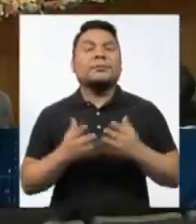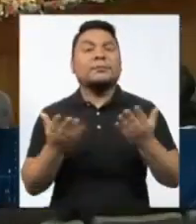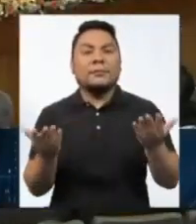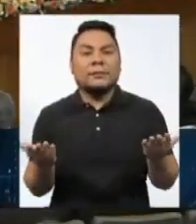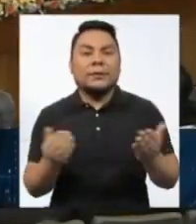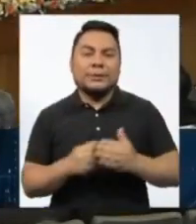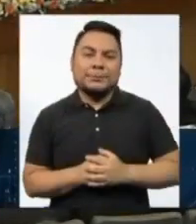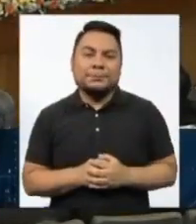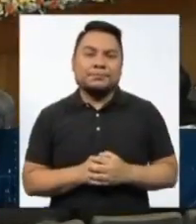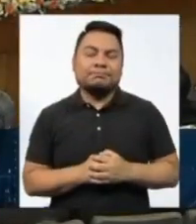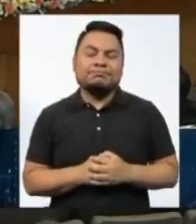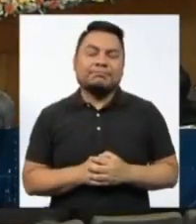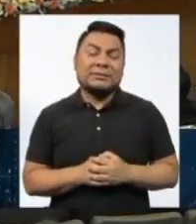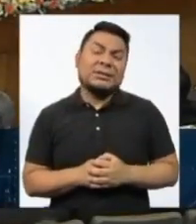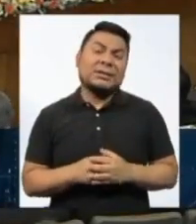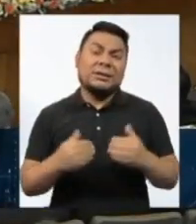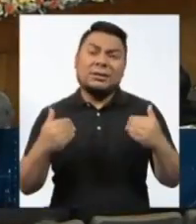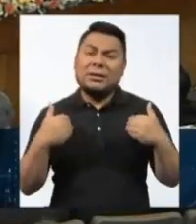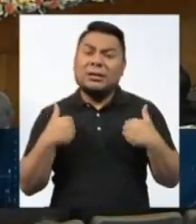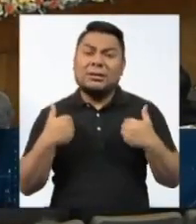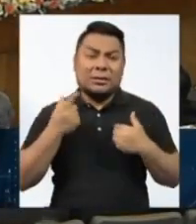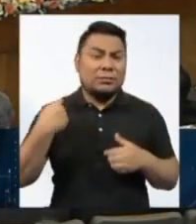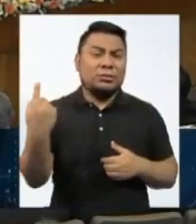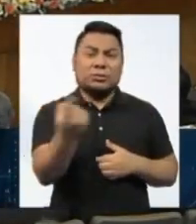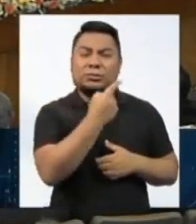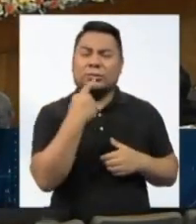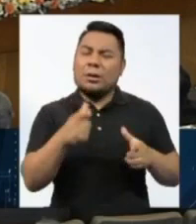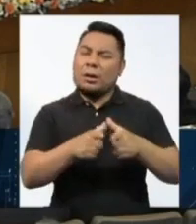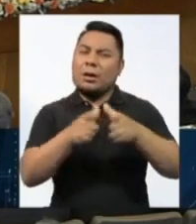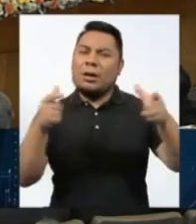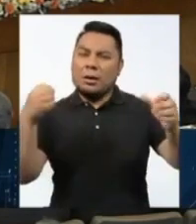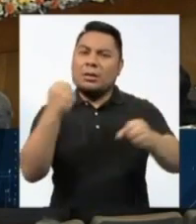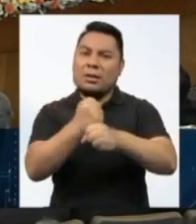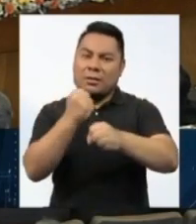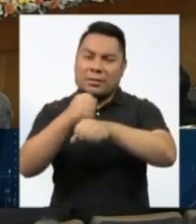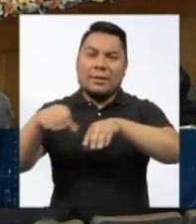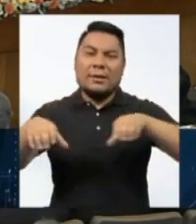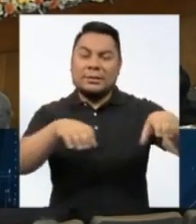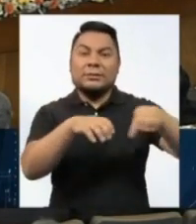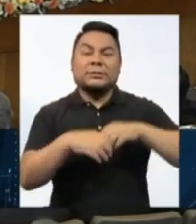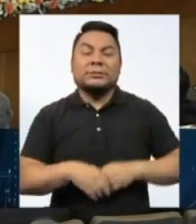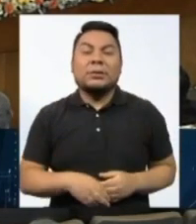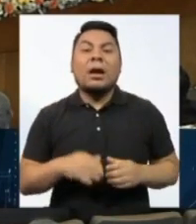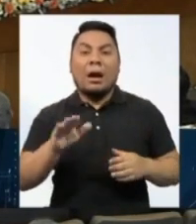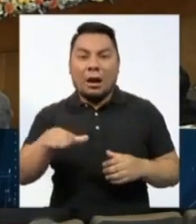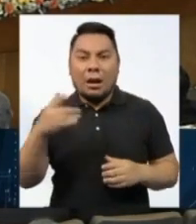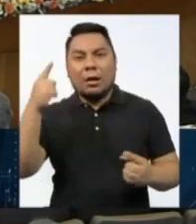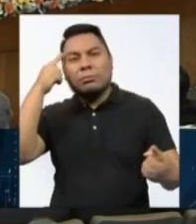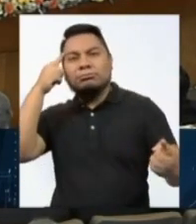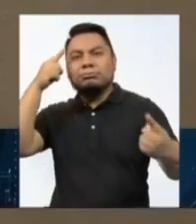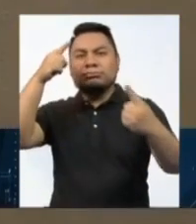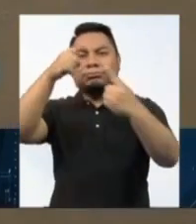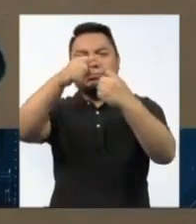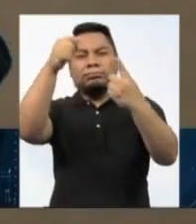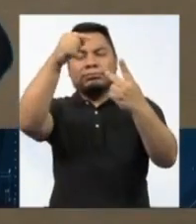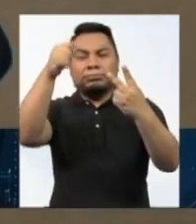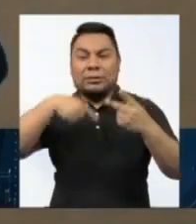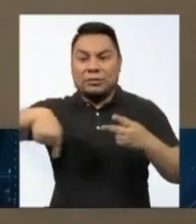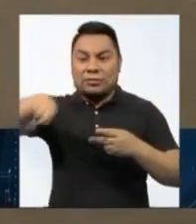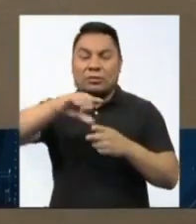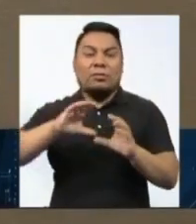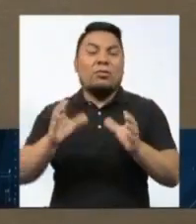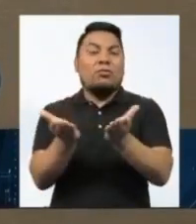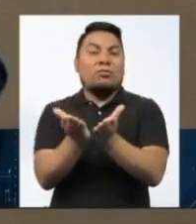Entonces, tenemos una gran tarea por hacer. Hay metas específicas del Colegio Ingeniero, hay